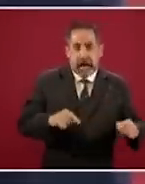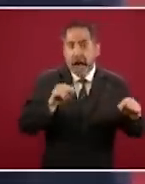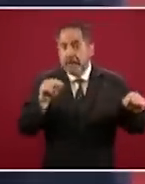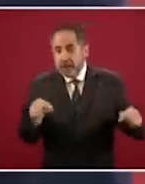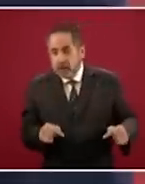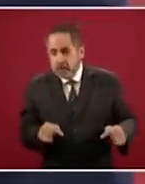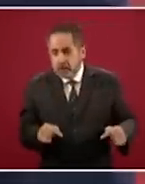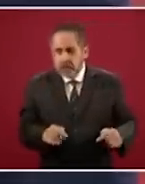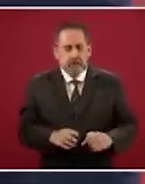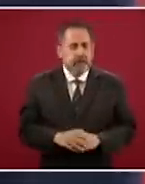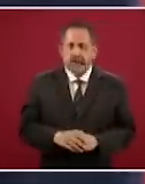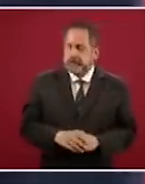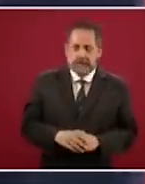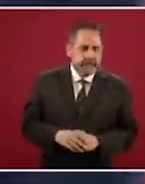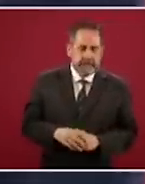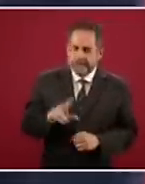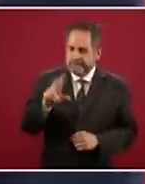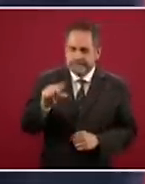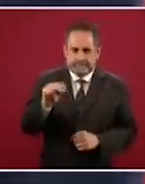Pues no,